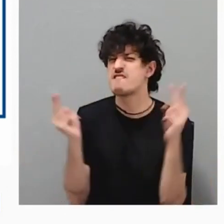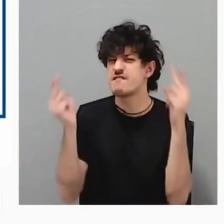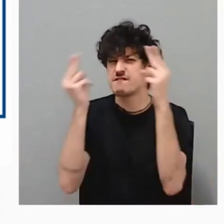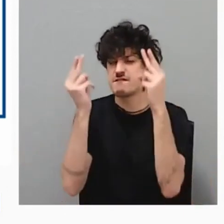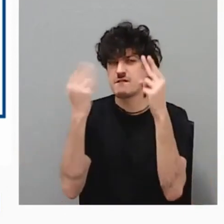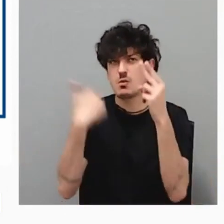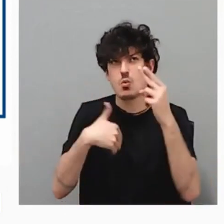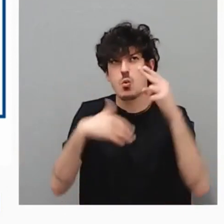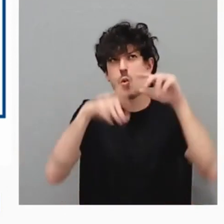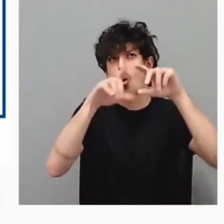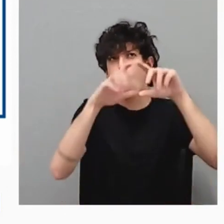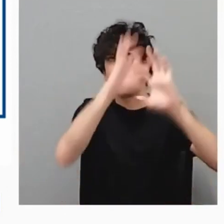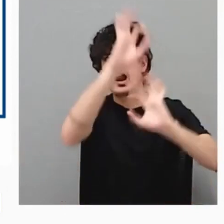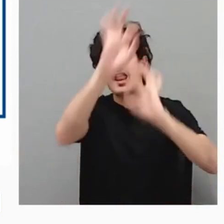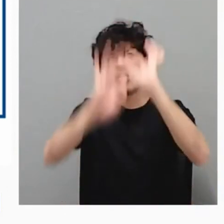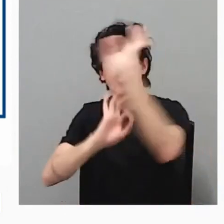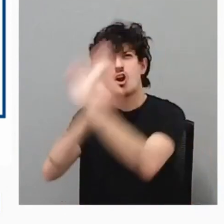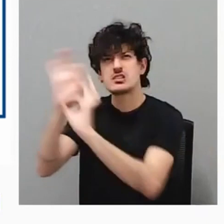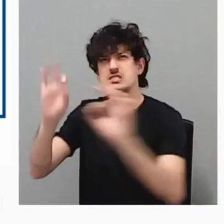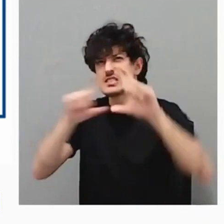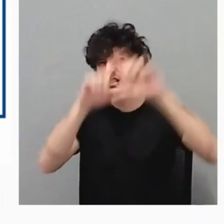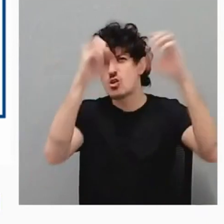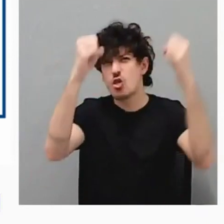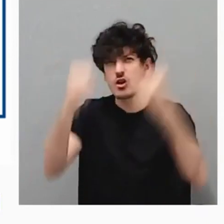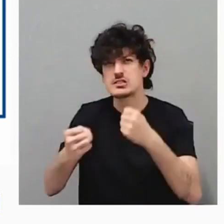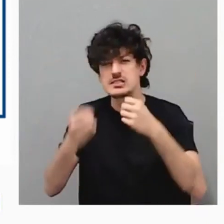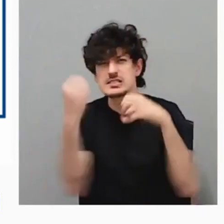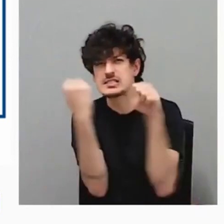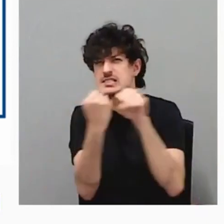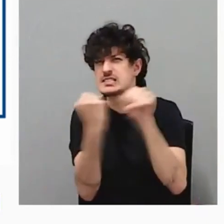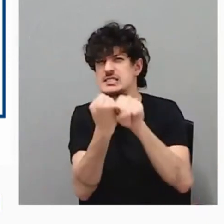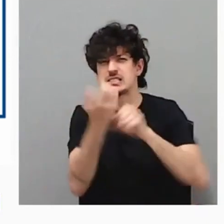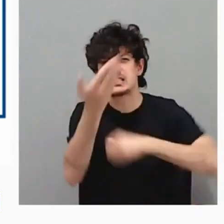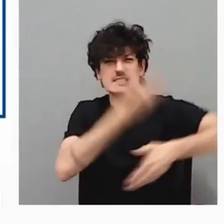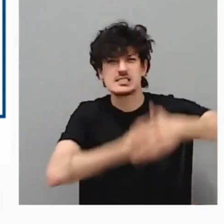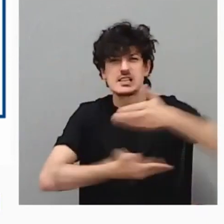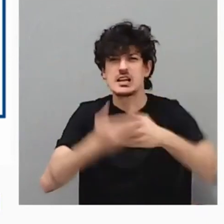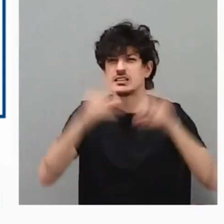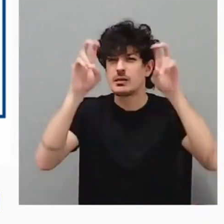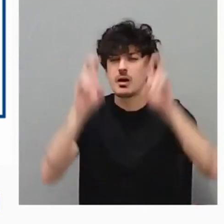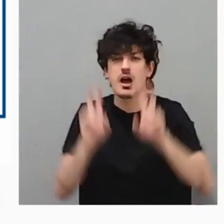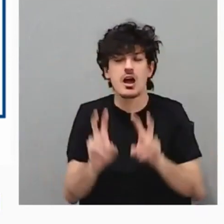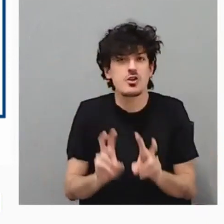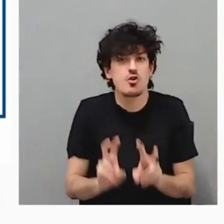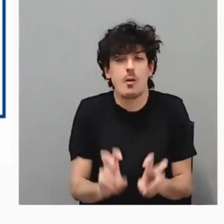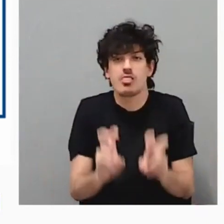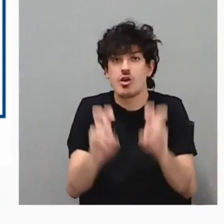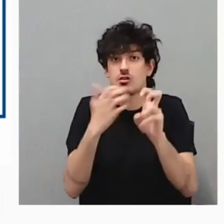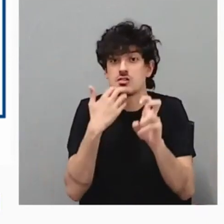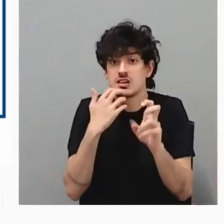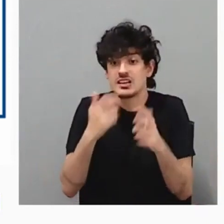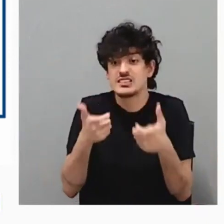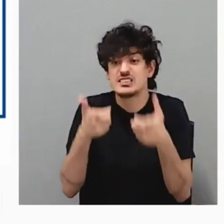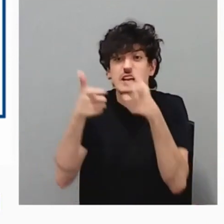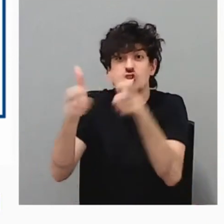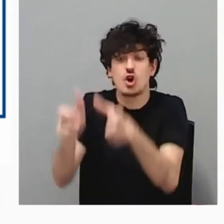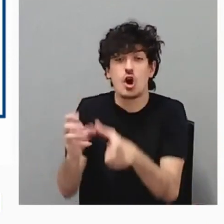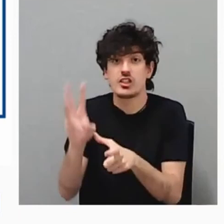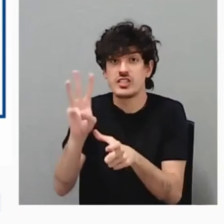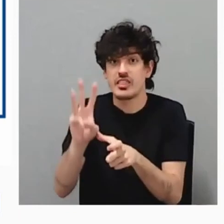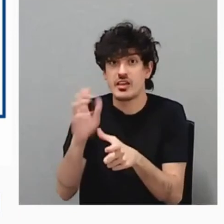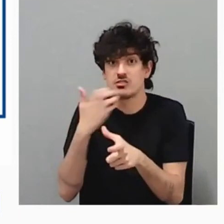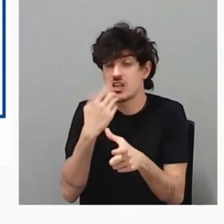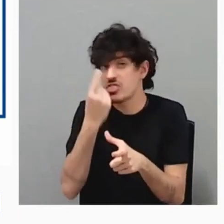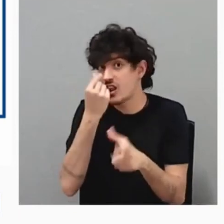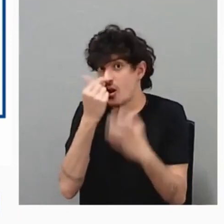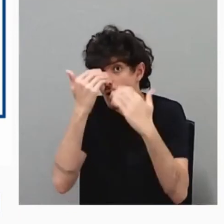la innovación. Y dice, oye, ¿el tercer sector innova o no innova? Mira, el tercer sector cuando no tiene dinero, cuando tiene problemas, cuando tiene que solucionar, innova. Pues claro que innova. Igual que tú